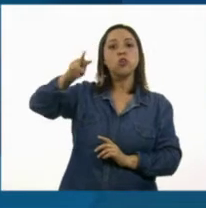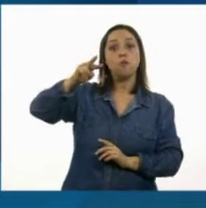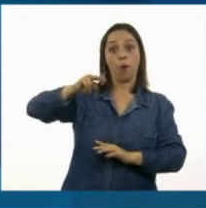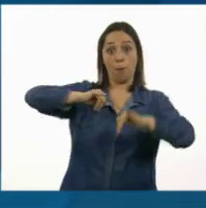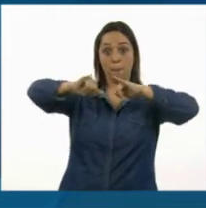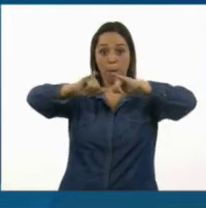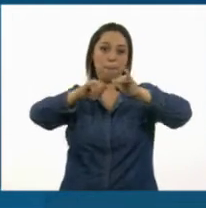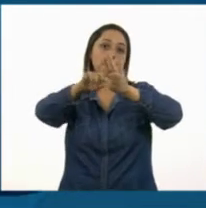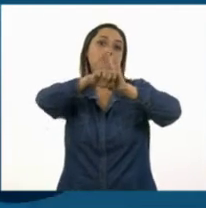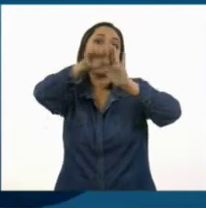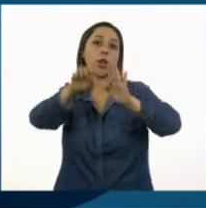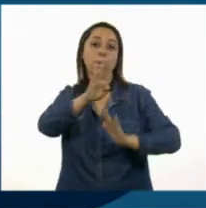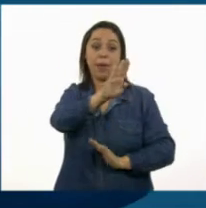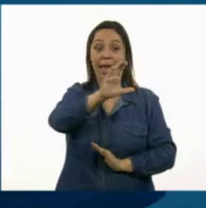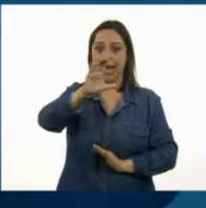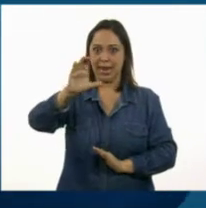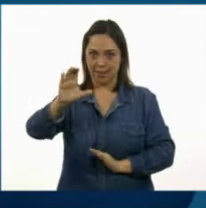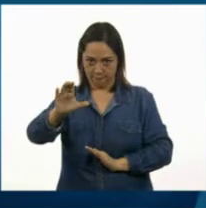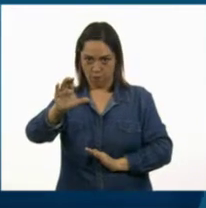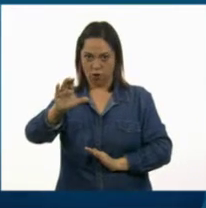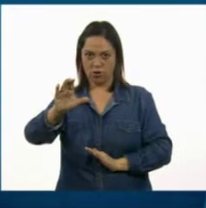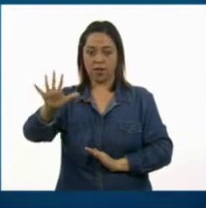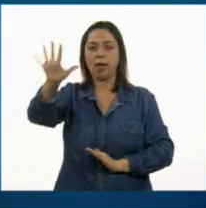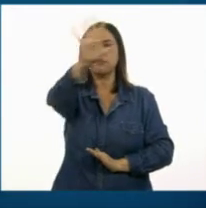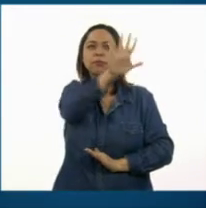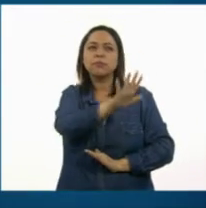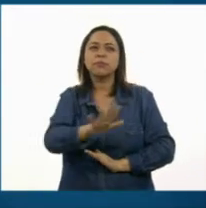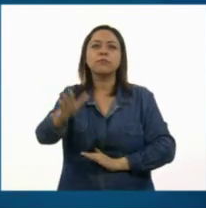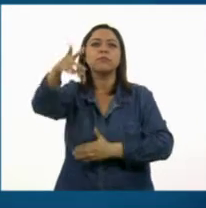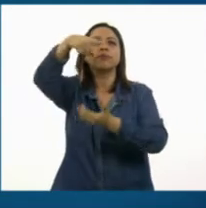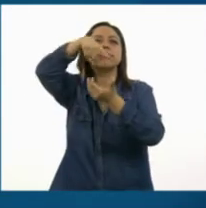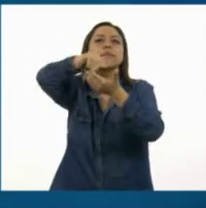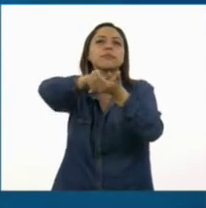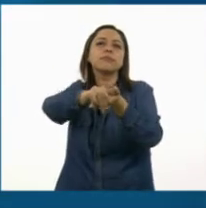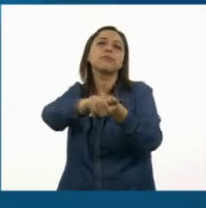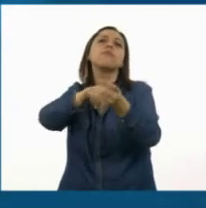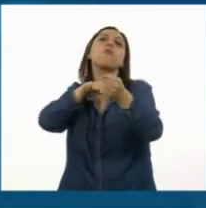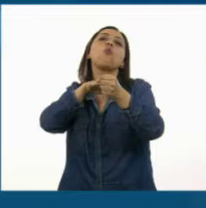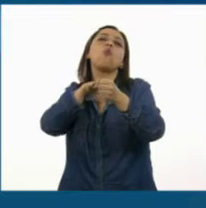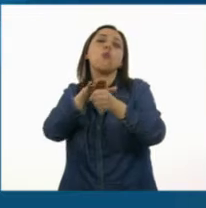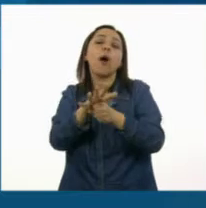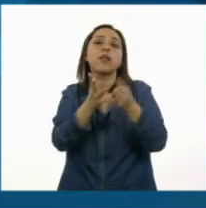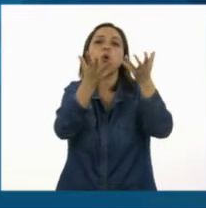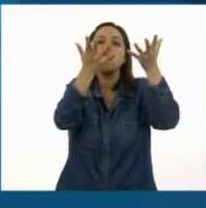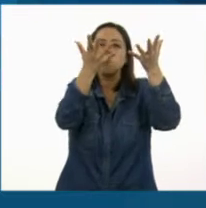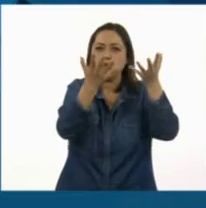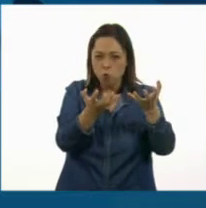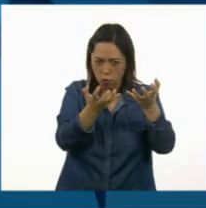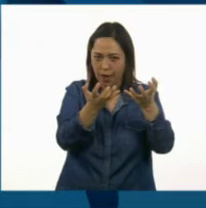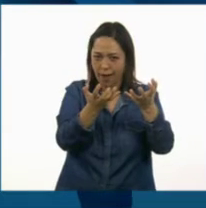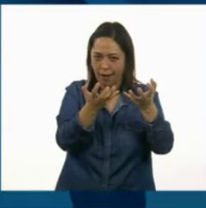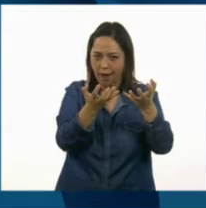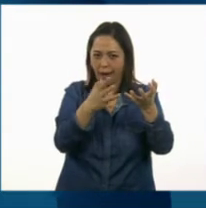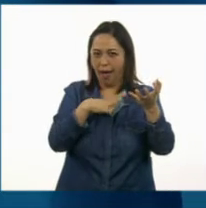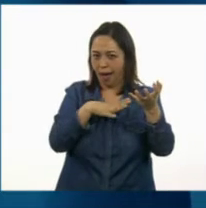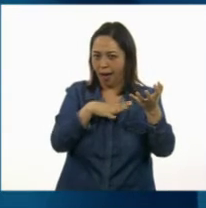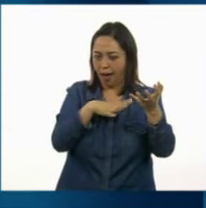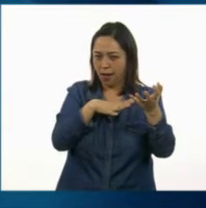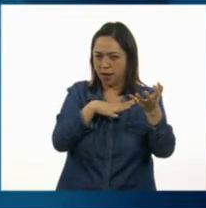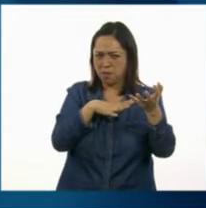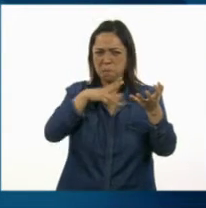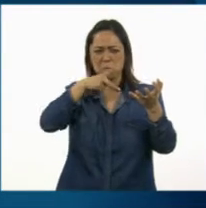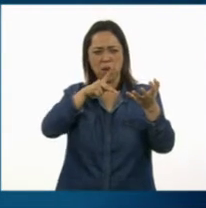Baja California se encuentra en una región donde existe, pues, clima seco, pero